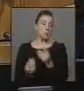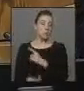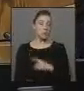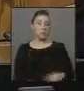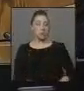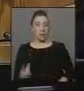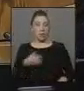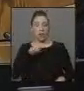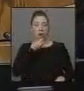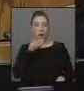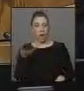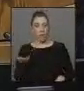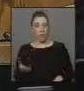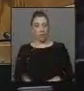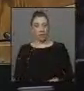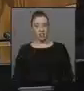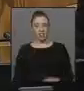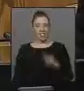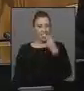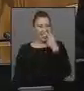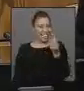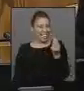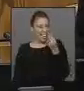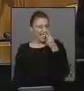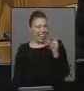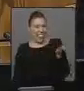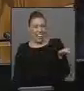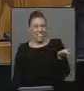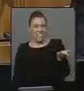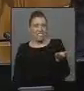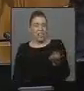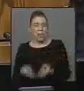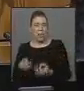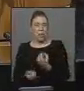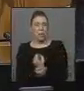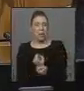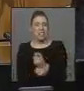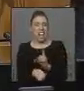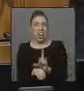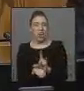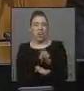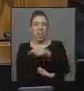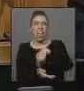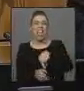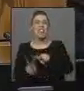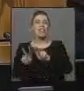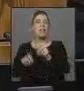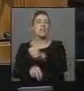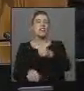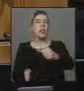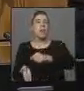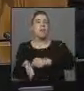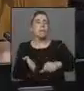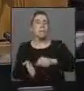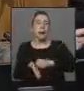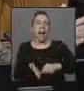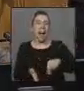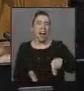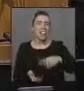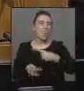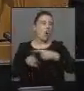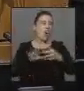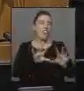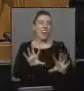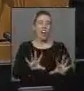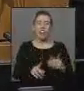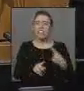colegas lo mencionaron. ¿Qué tiene que ver el juzgado policía local? Ellos están para los partes, ellos están para otro